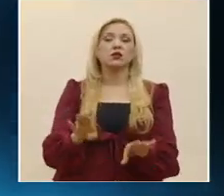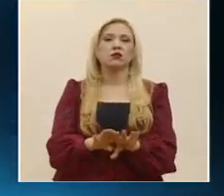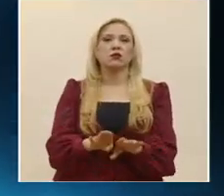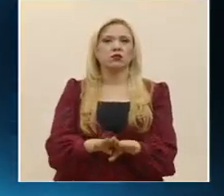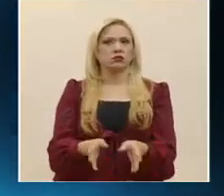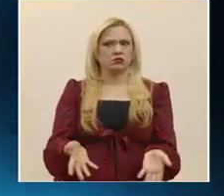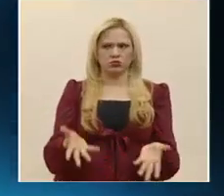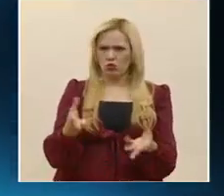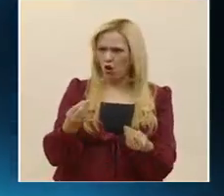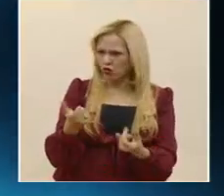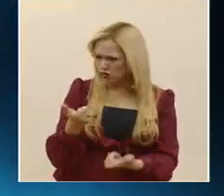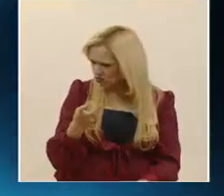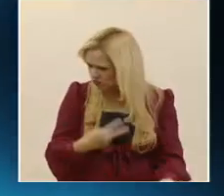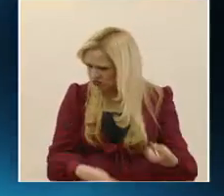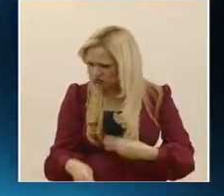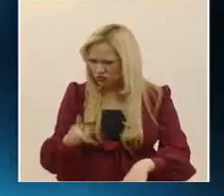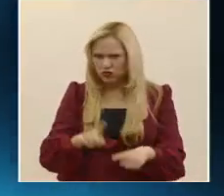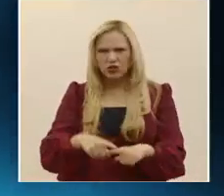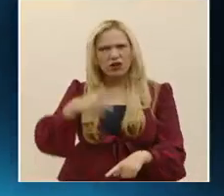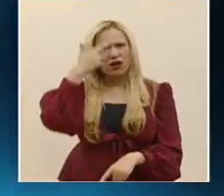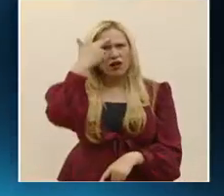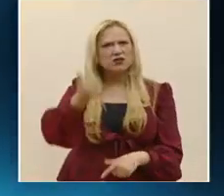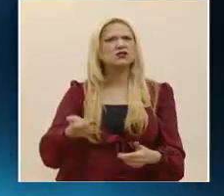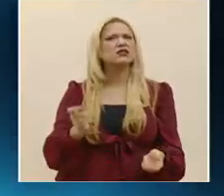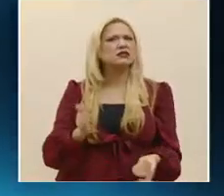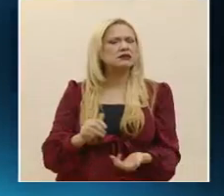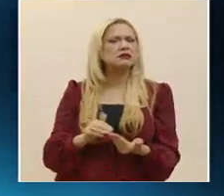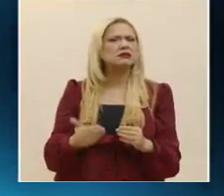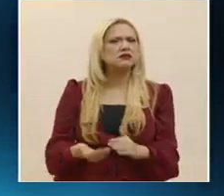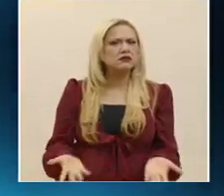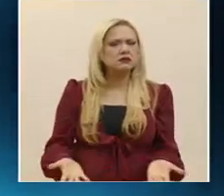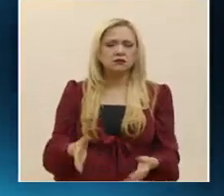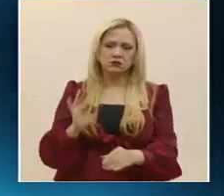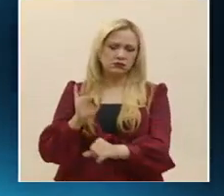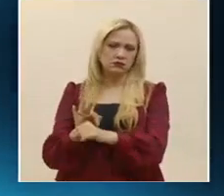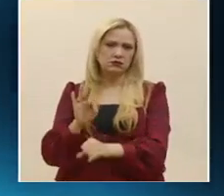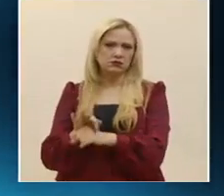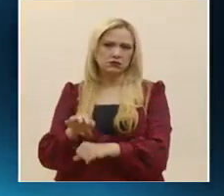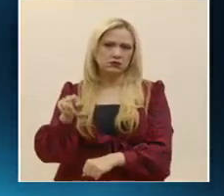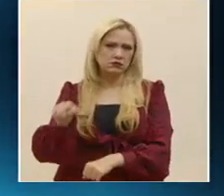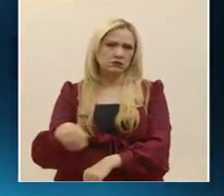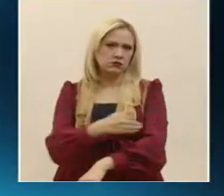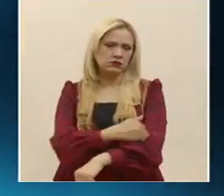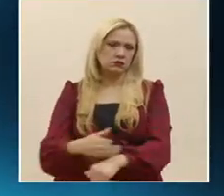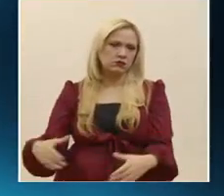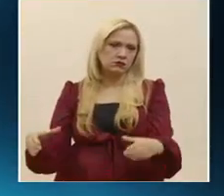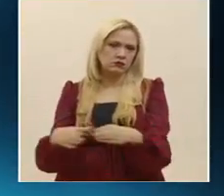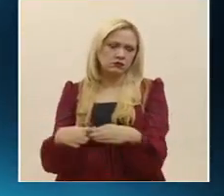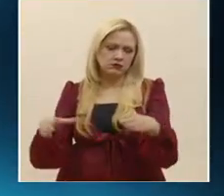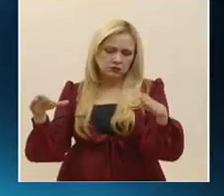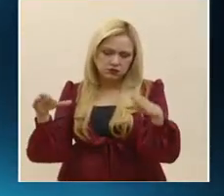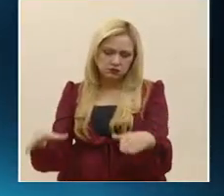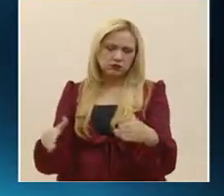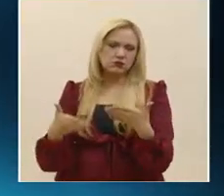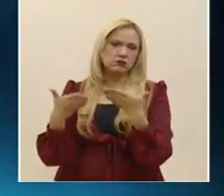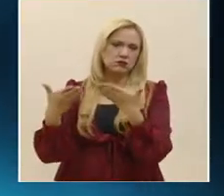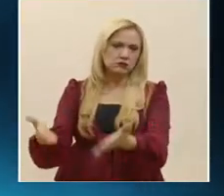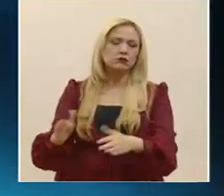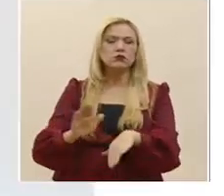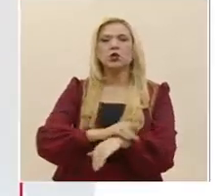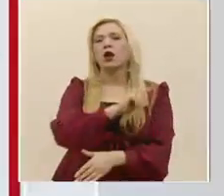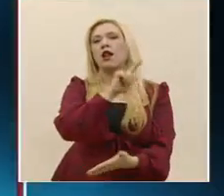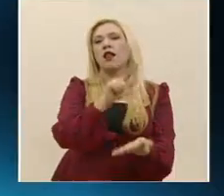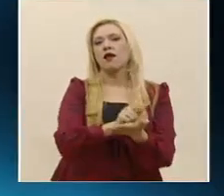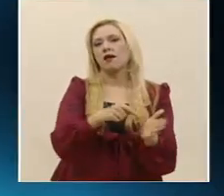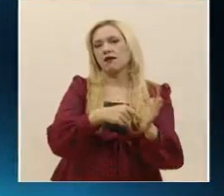enriquecimiento injustificado y del mandato de protección integral a la familia, independientemente de su consagración expresa en la